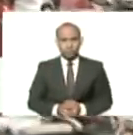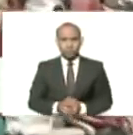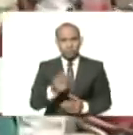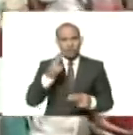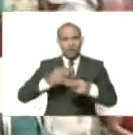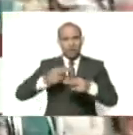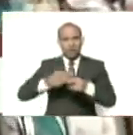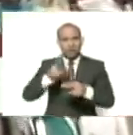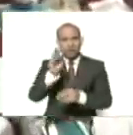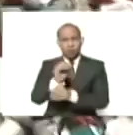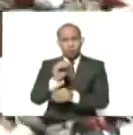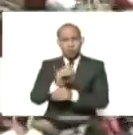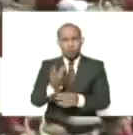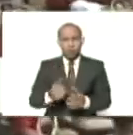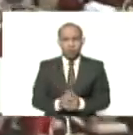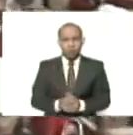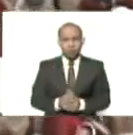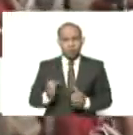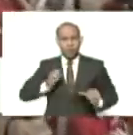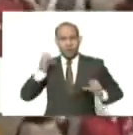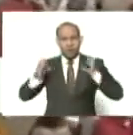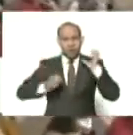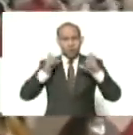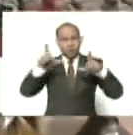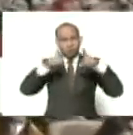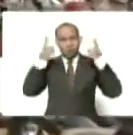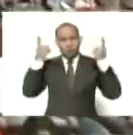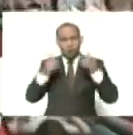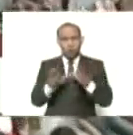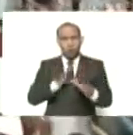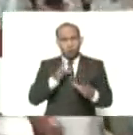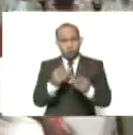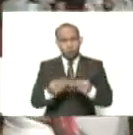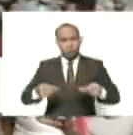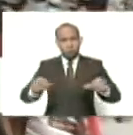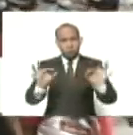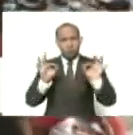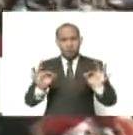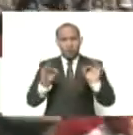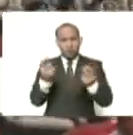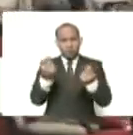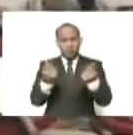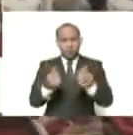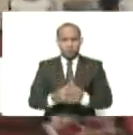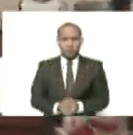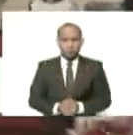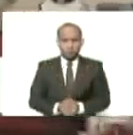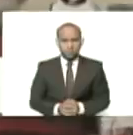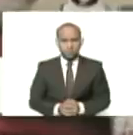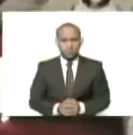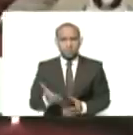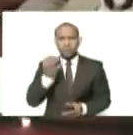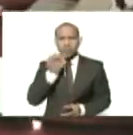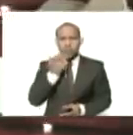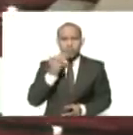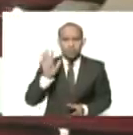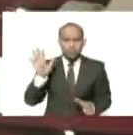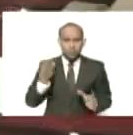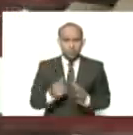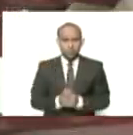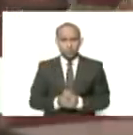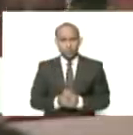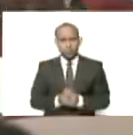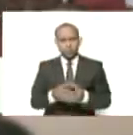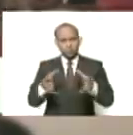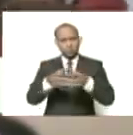Peligro allá, las muchachas están emocionados en La Guaira con su zona económica especial. Por ejemplo, for example,